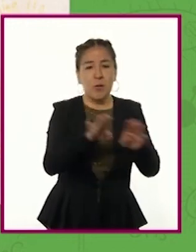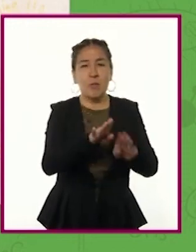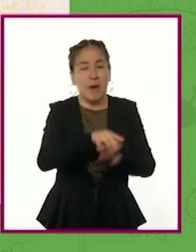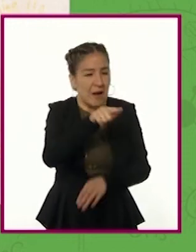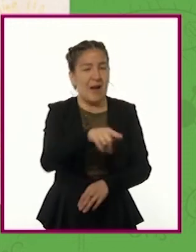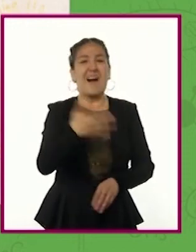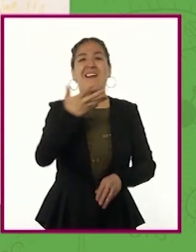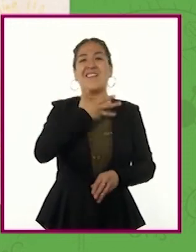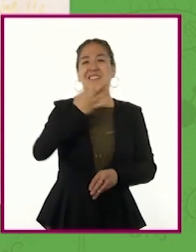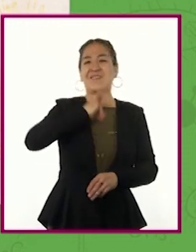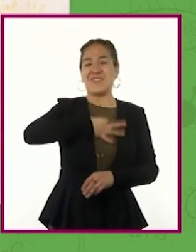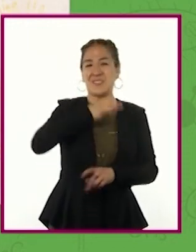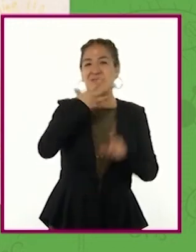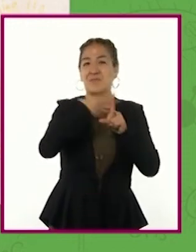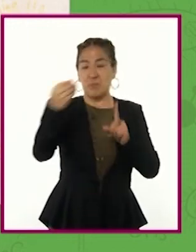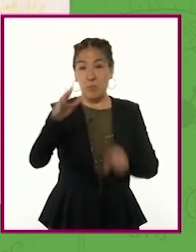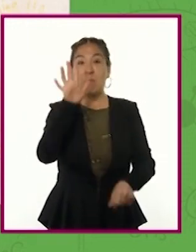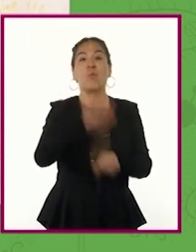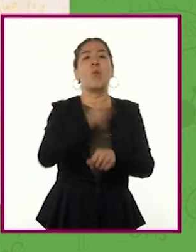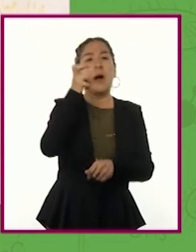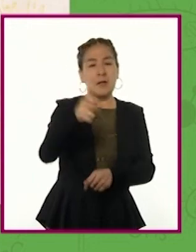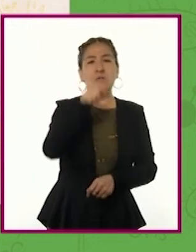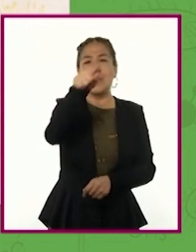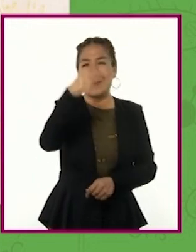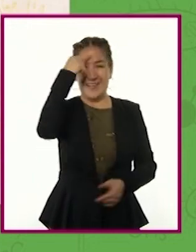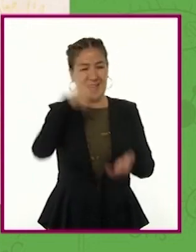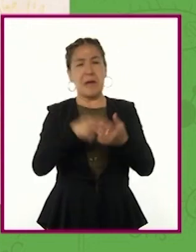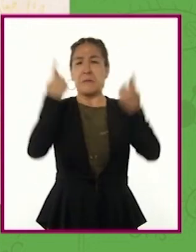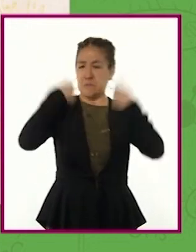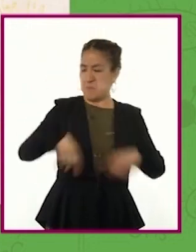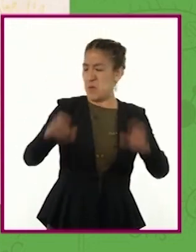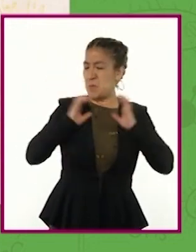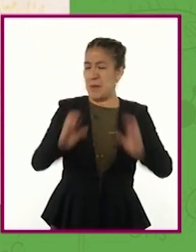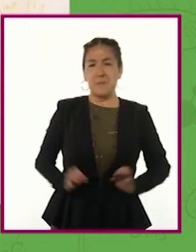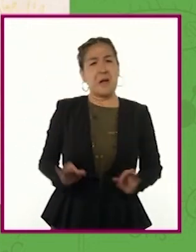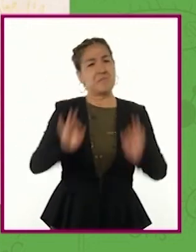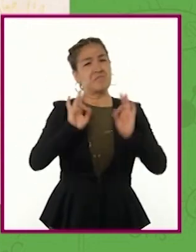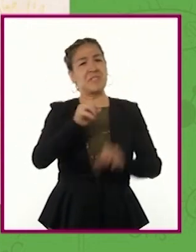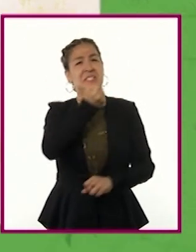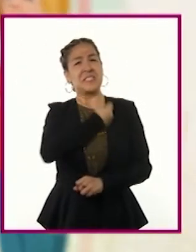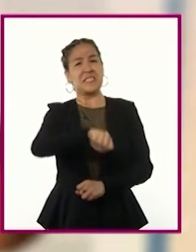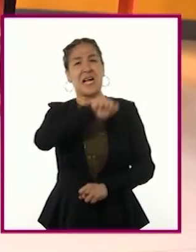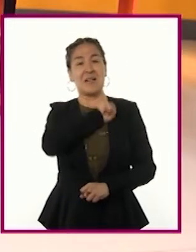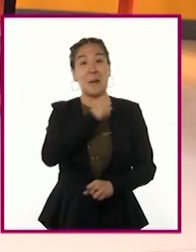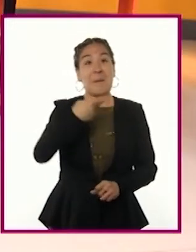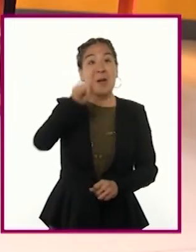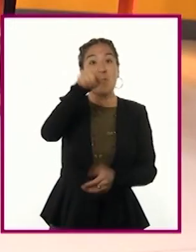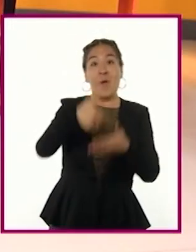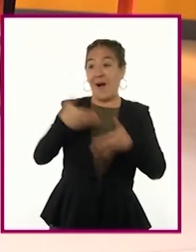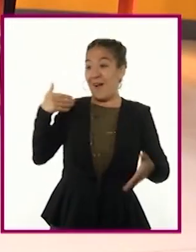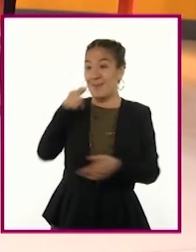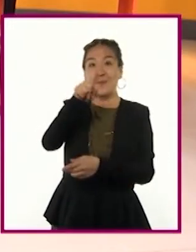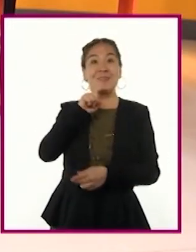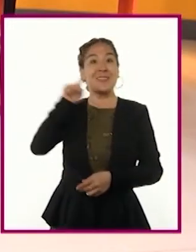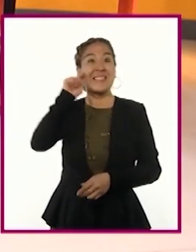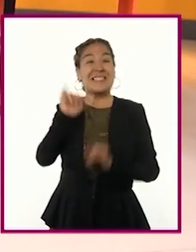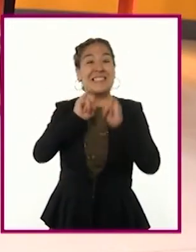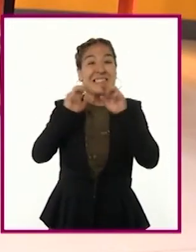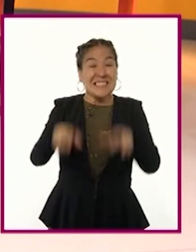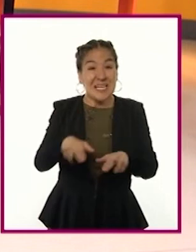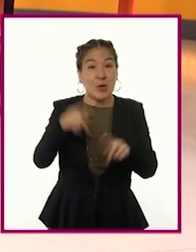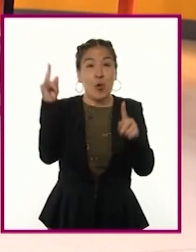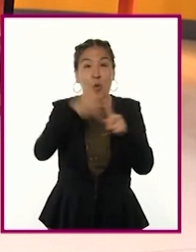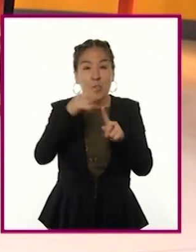aparecer. Por eso, aunque crean que están sanos, si han tenido relaciones sexuales sin protección, deben